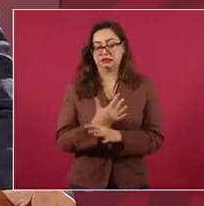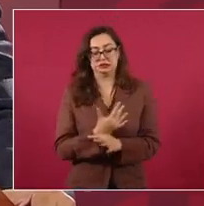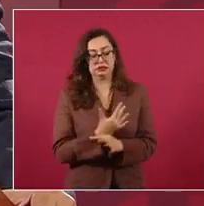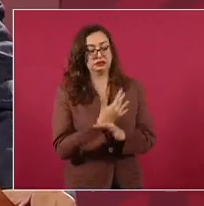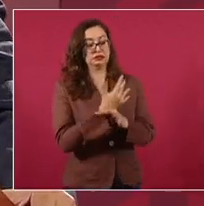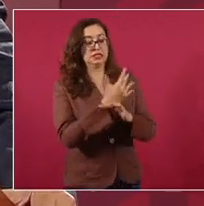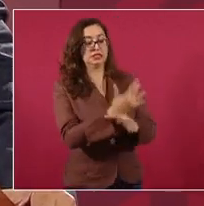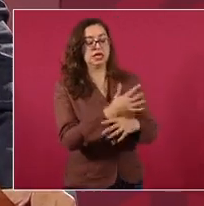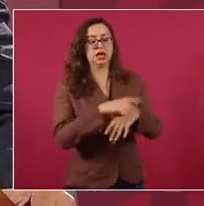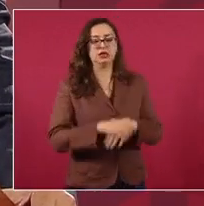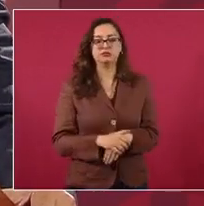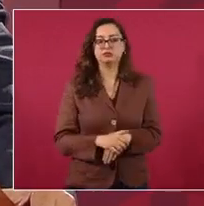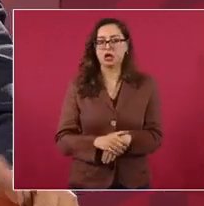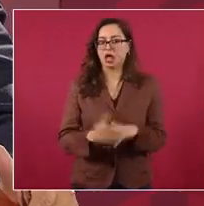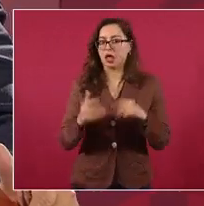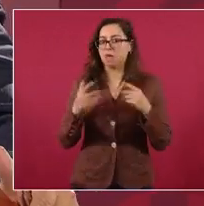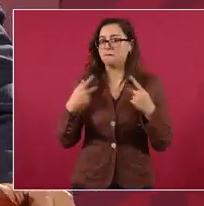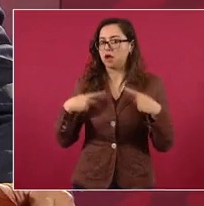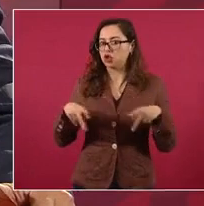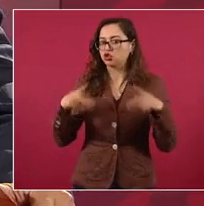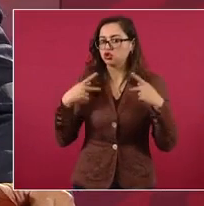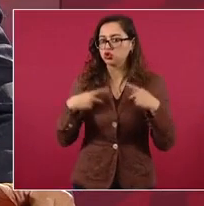una gente muy cercana